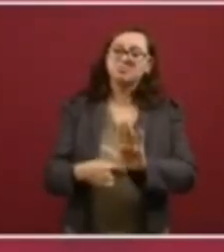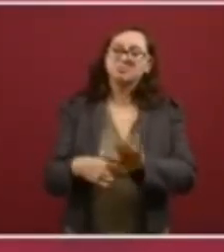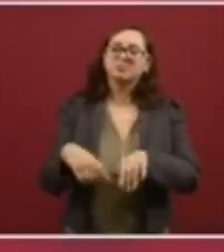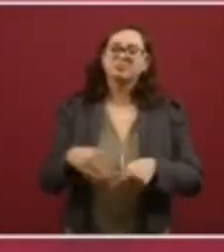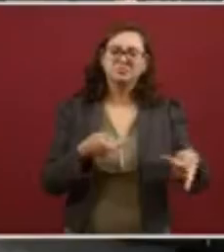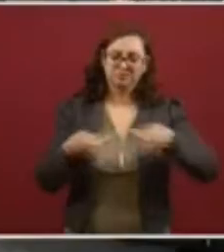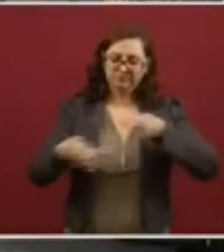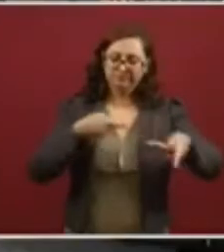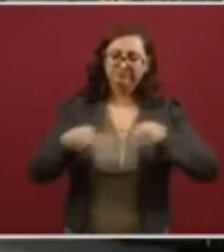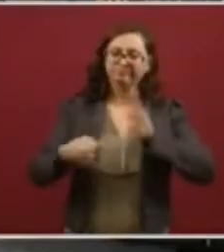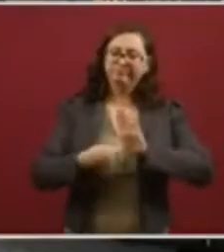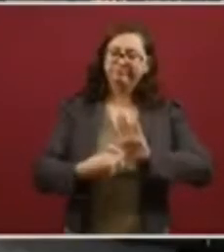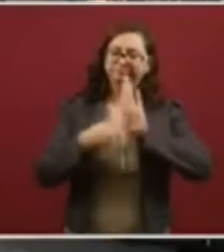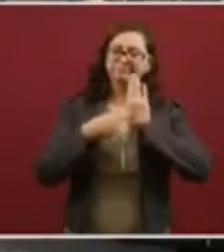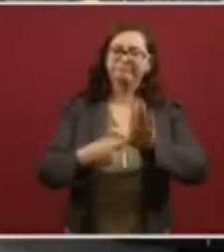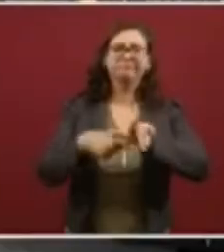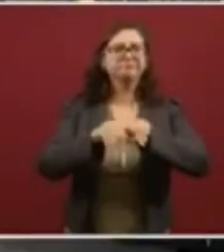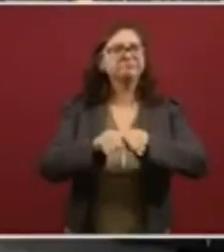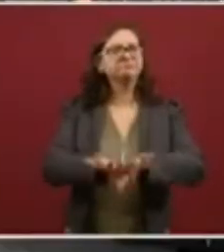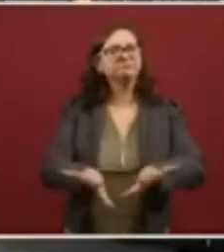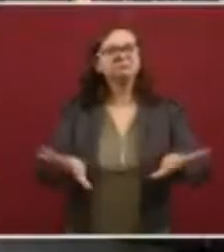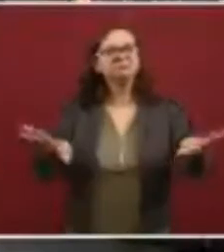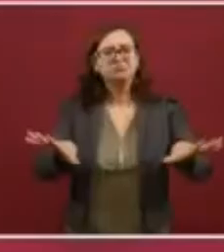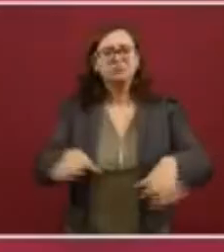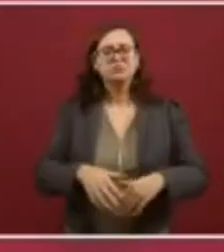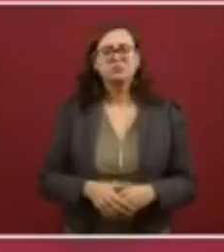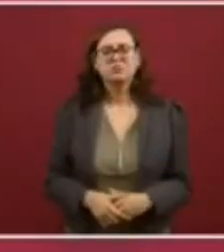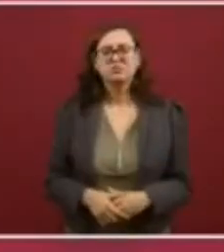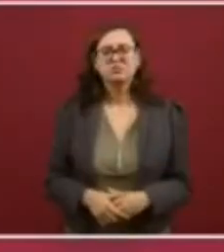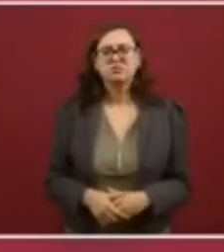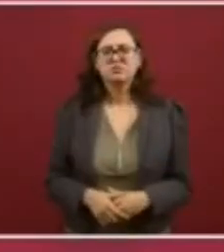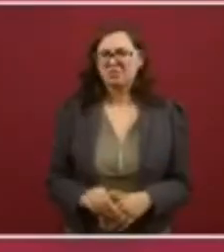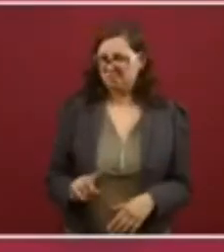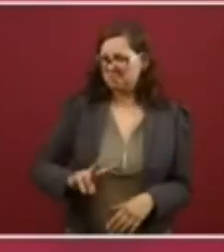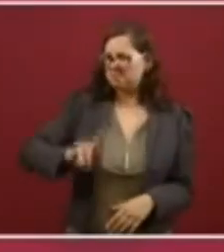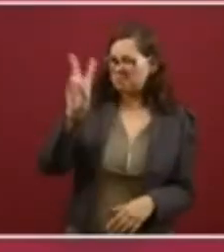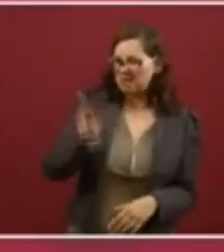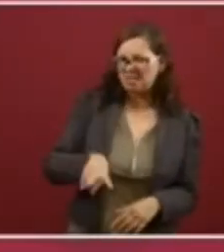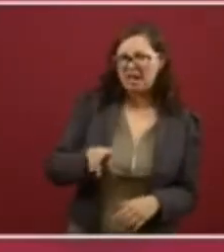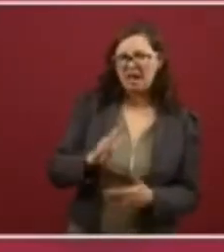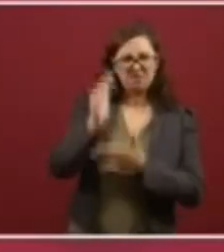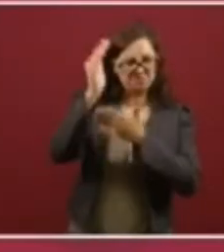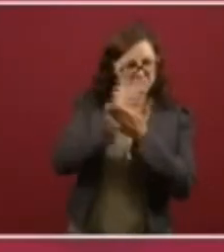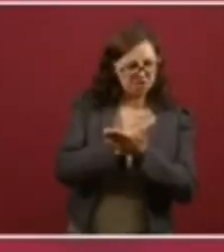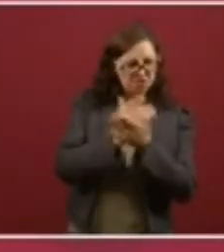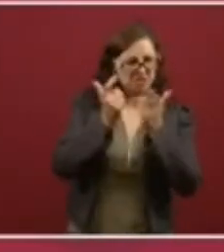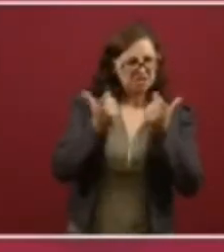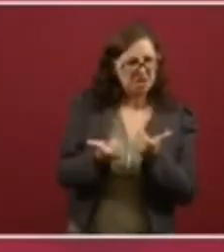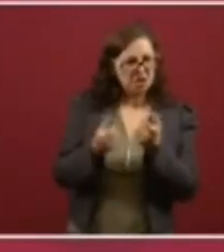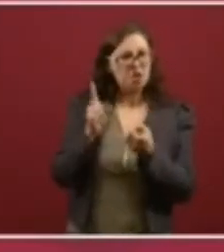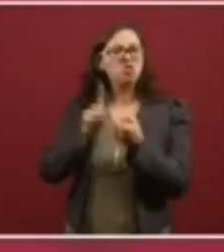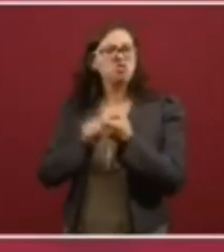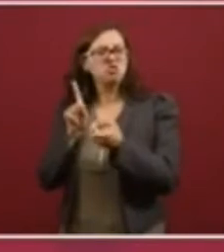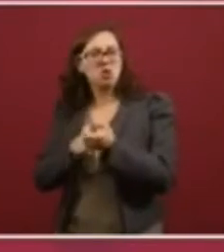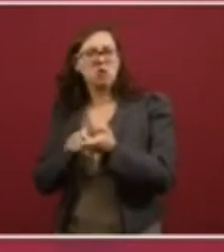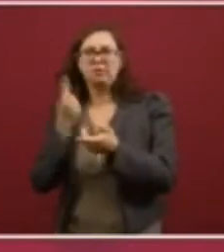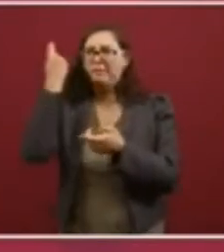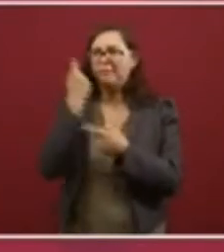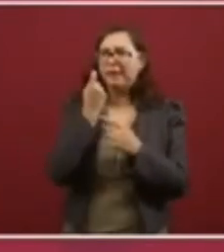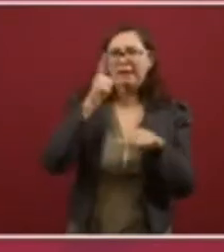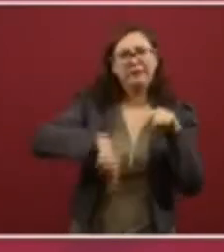plan y que dé a conocer si hubo reducción, en dónde hubo reducción, a quién se les quitó las